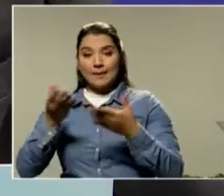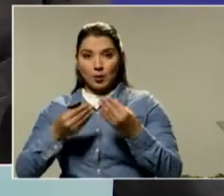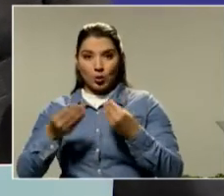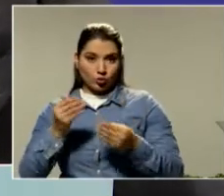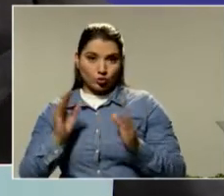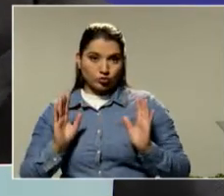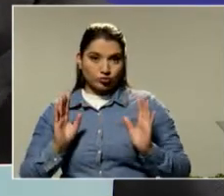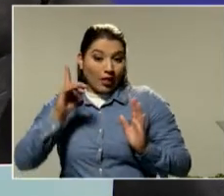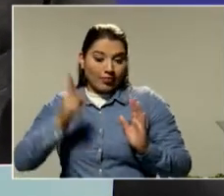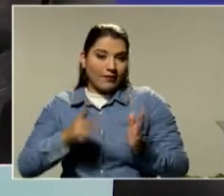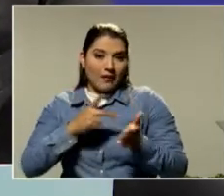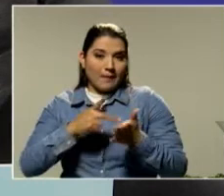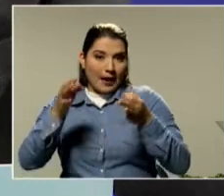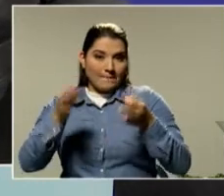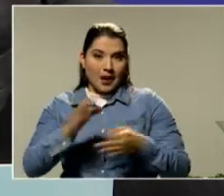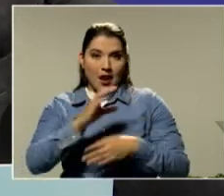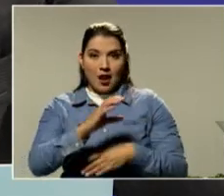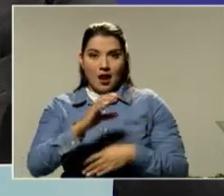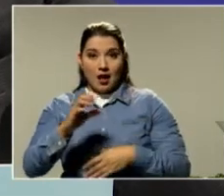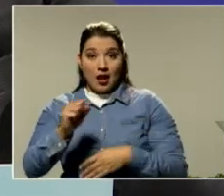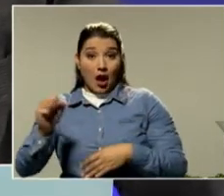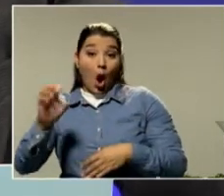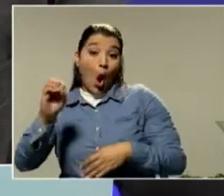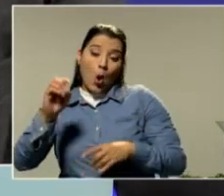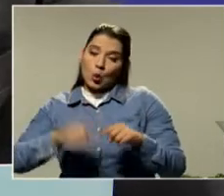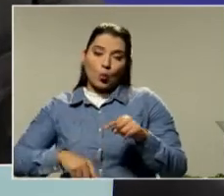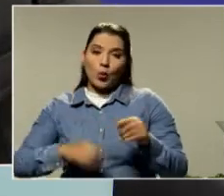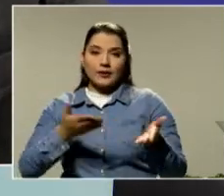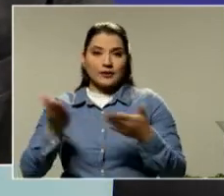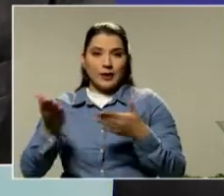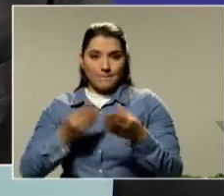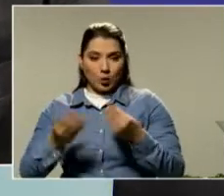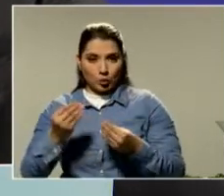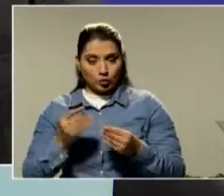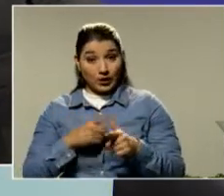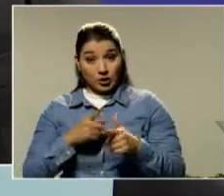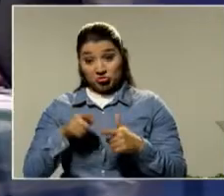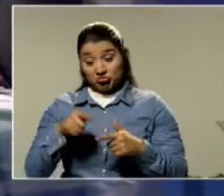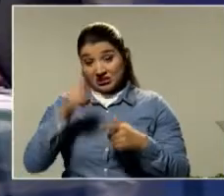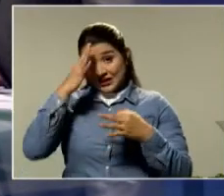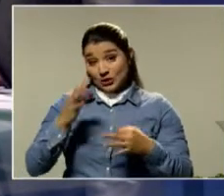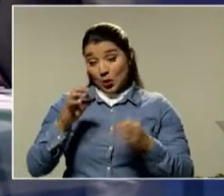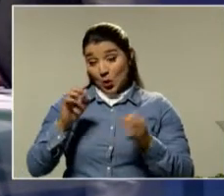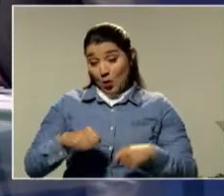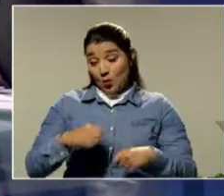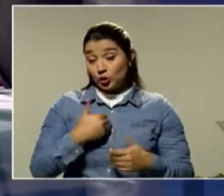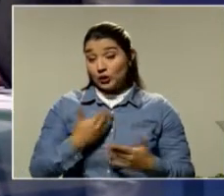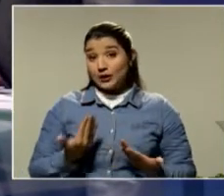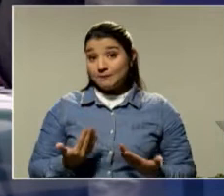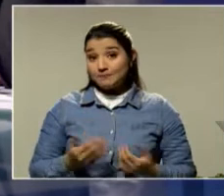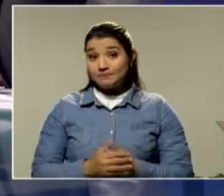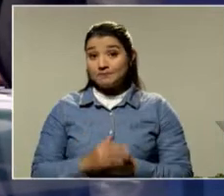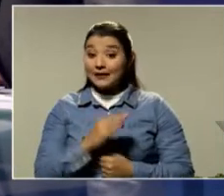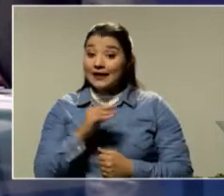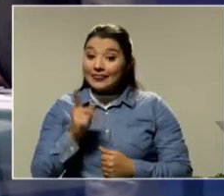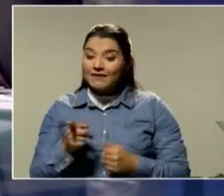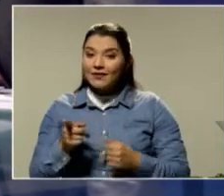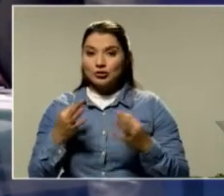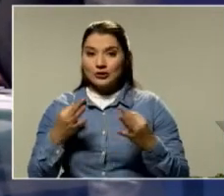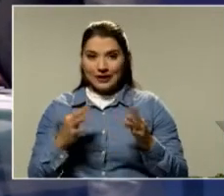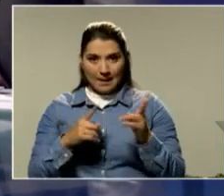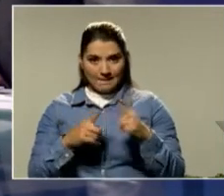estar al día con la caja o no pueden exportar. Y esas son medidas que se pueden tomar y hay que forzarlas, ¿verdad?